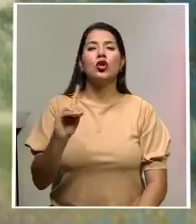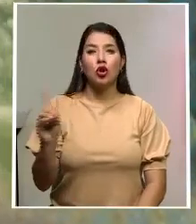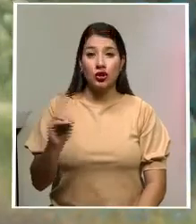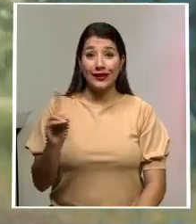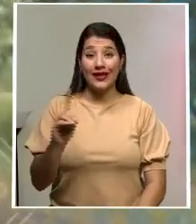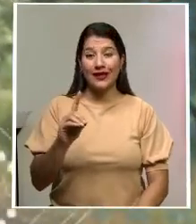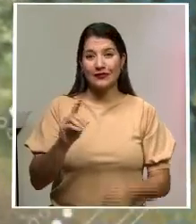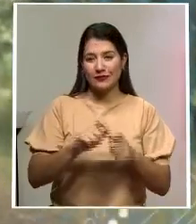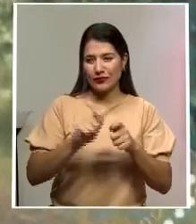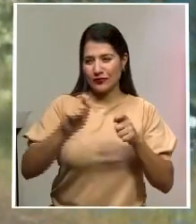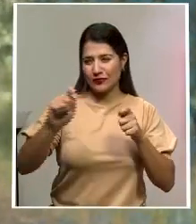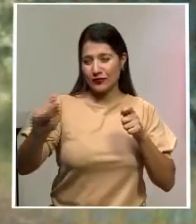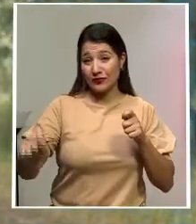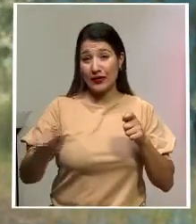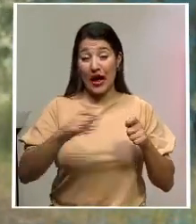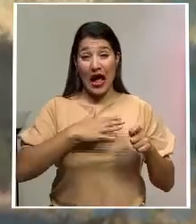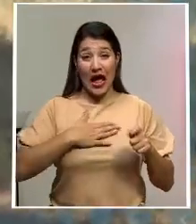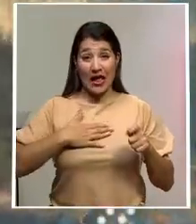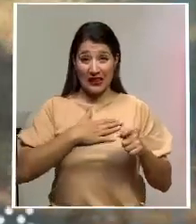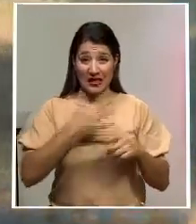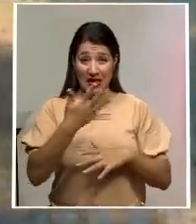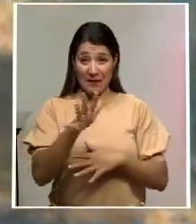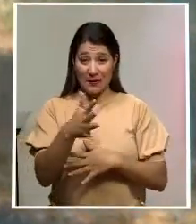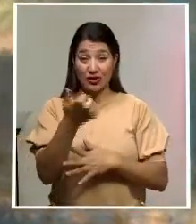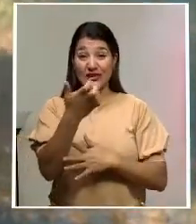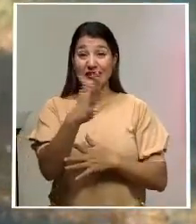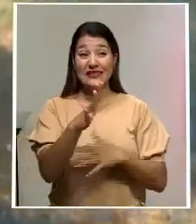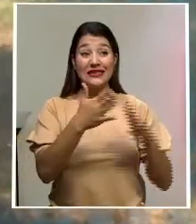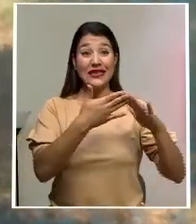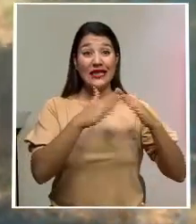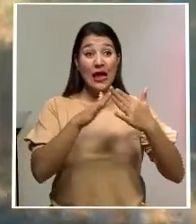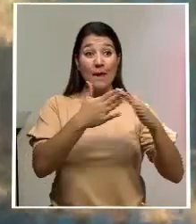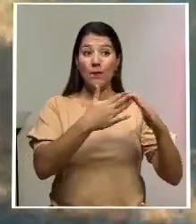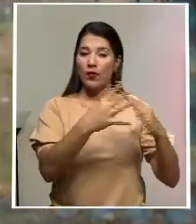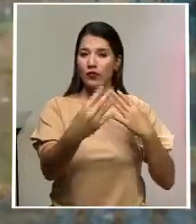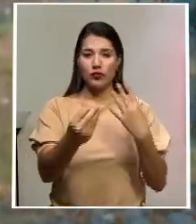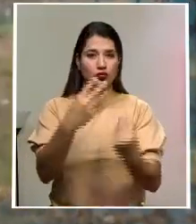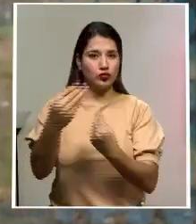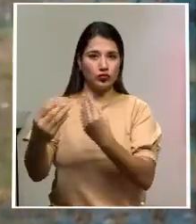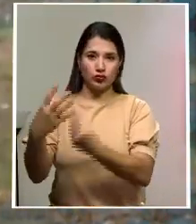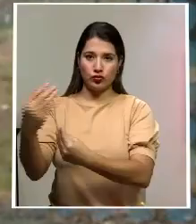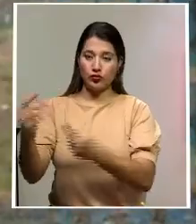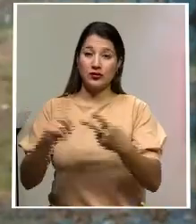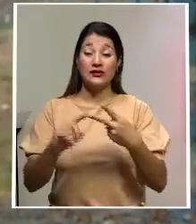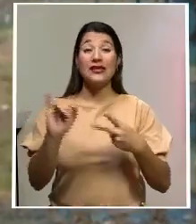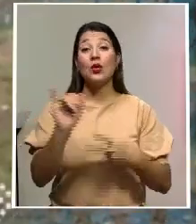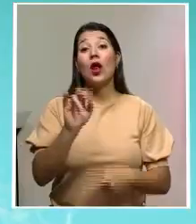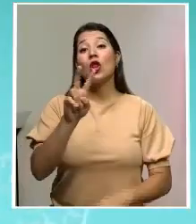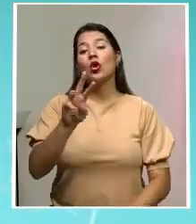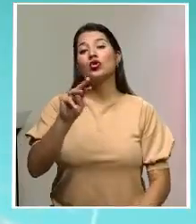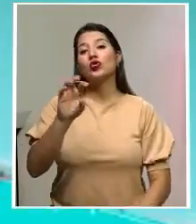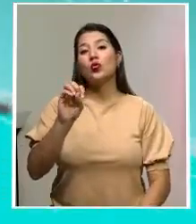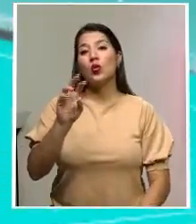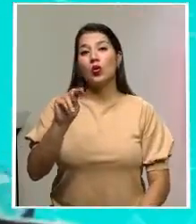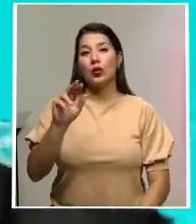Las autoridades evacuaron al menos 17 pueblos y caseríos, así como a 2 monasterios.